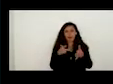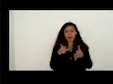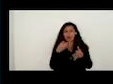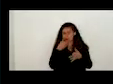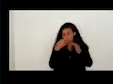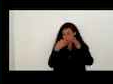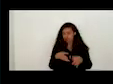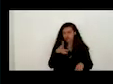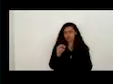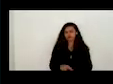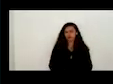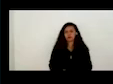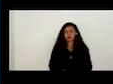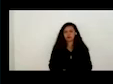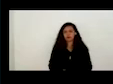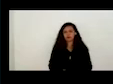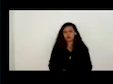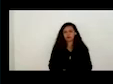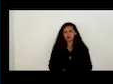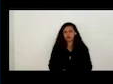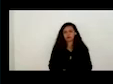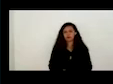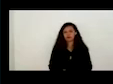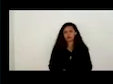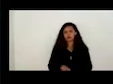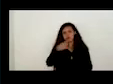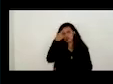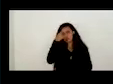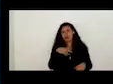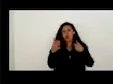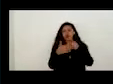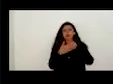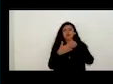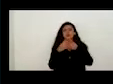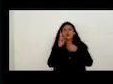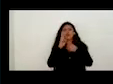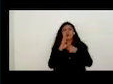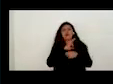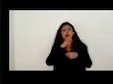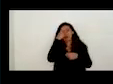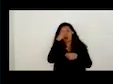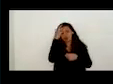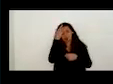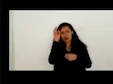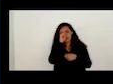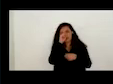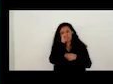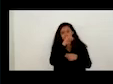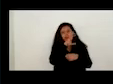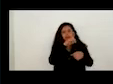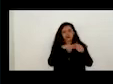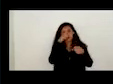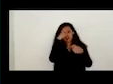Entonces, en ese apartado, en la siguiente vamos a ver un poquito de las recomendaciones específicas como por